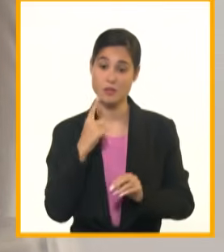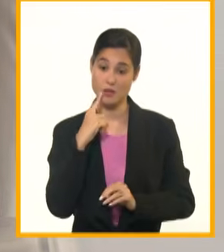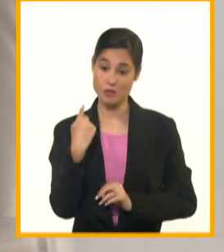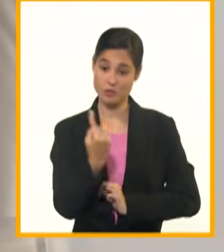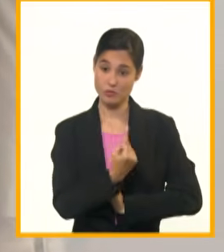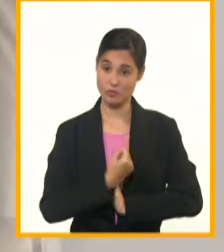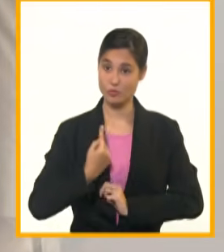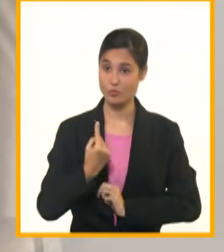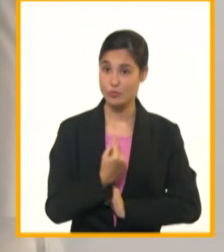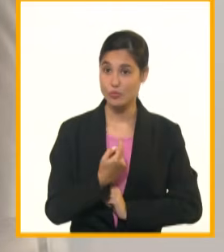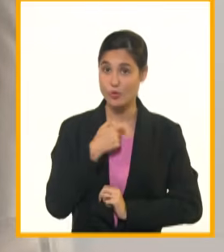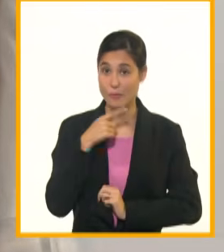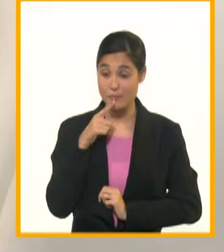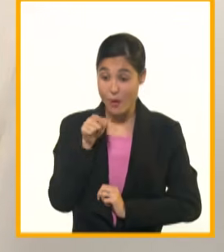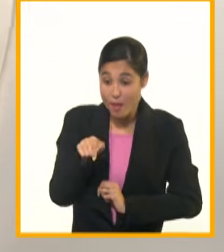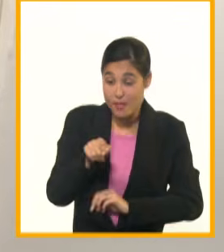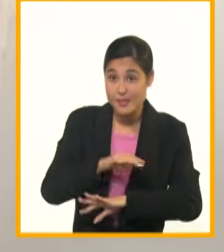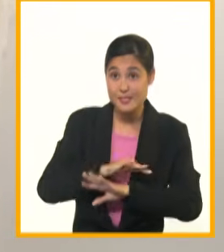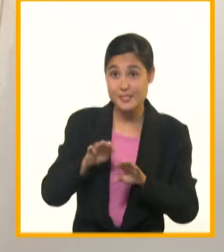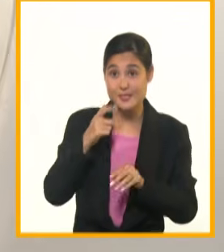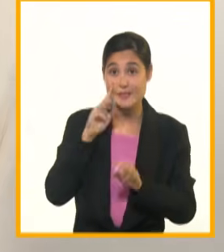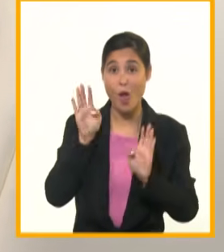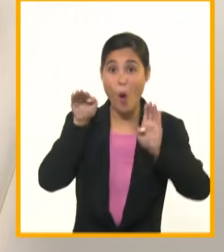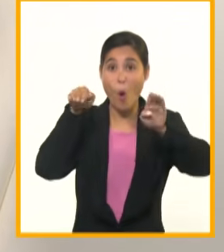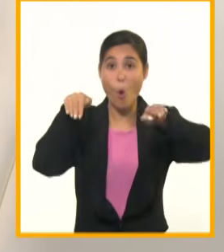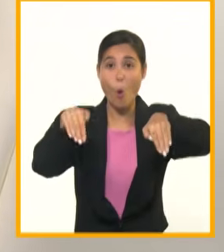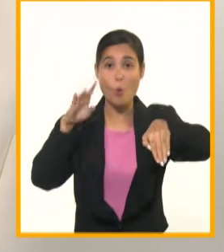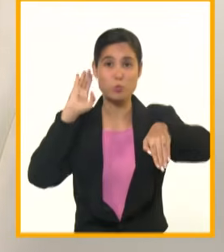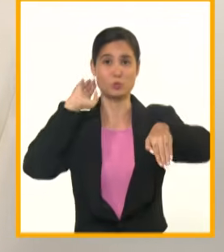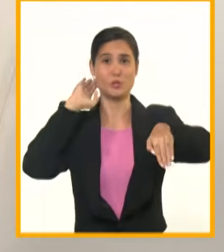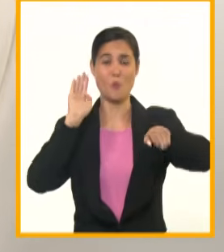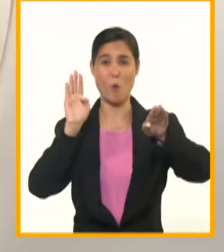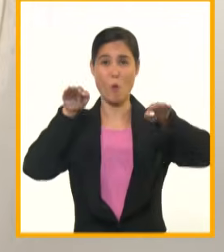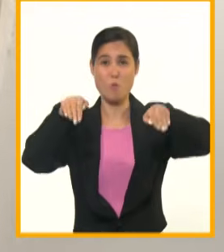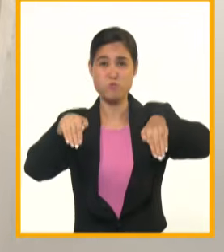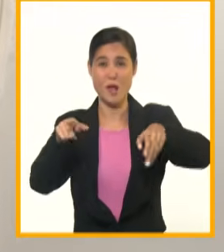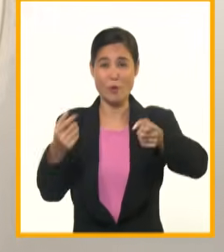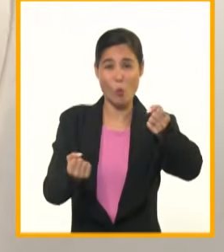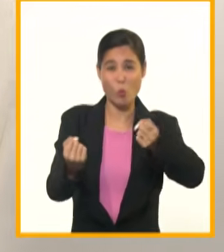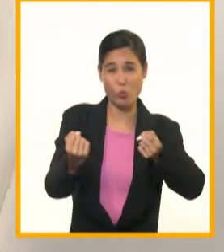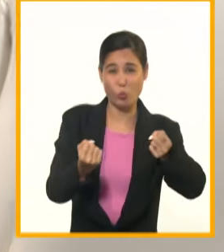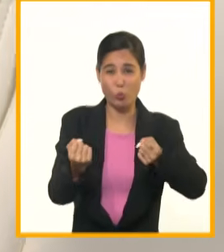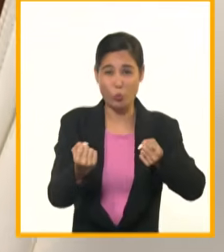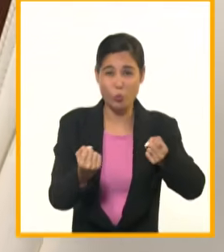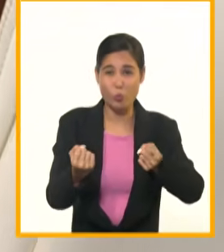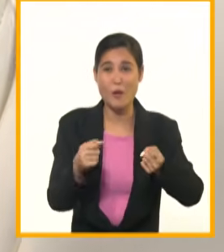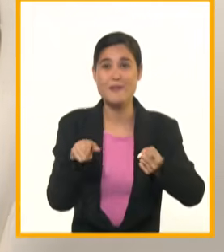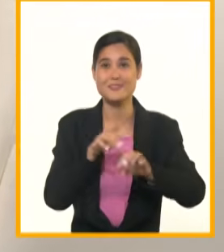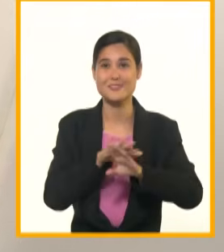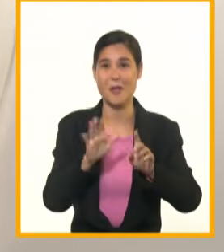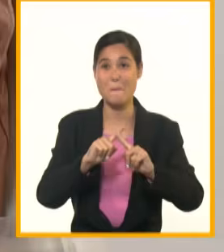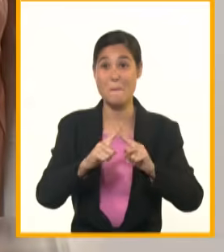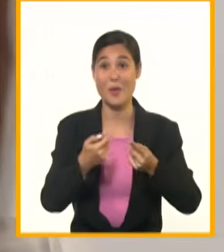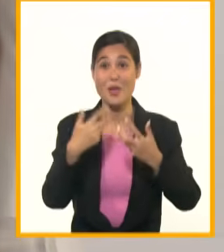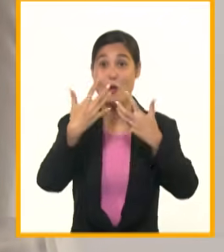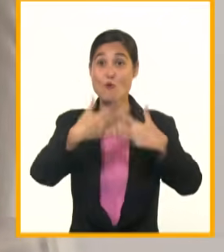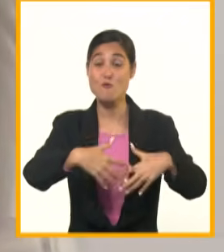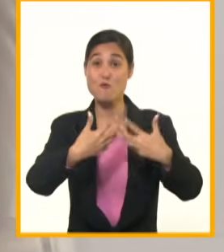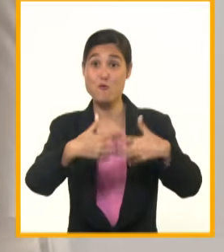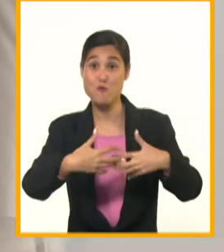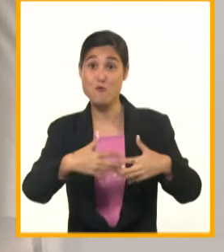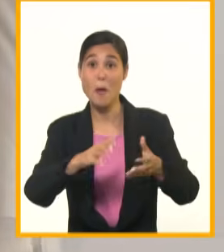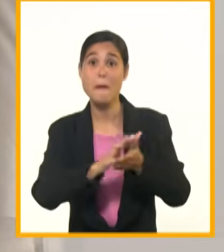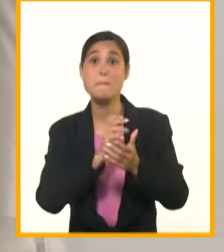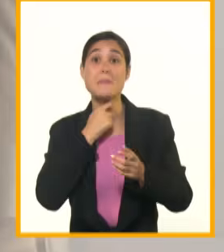están reparando los ómnibus de la capital, como una prioridad. Con los fondos del Fondo de Transporte. Y de